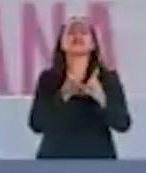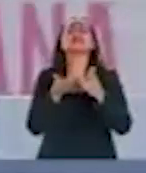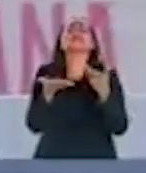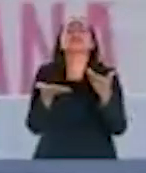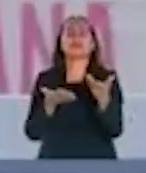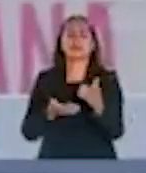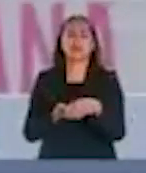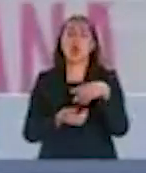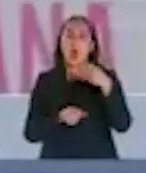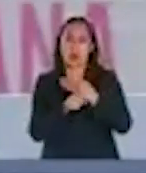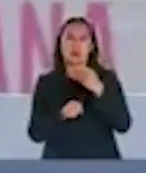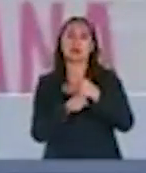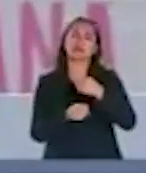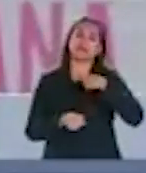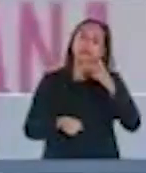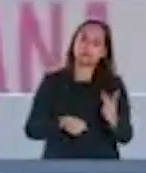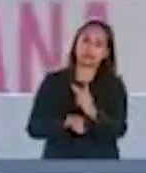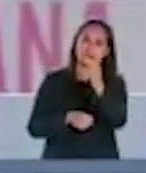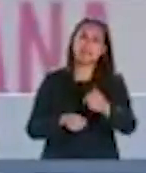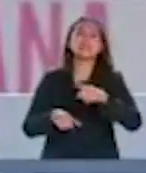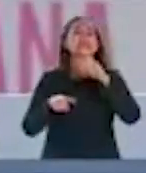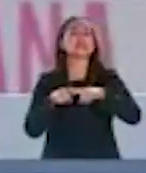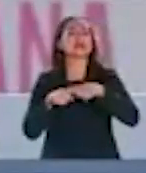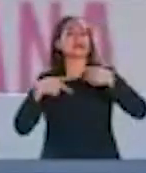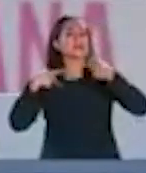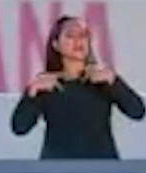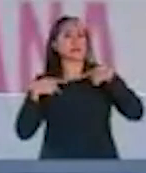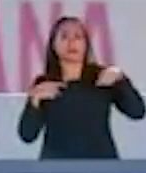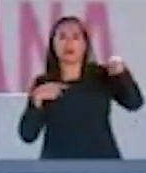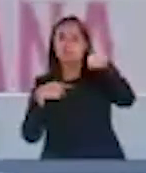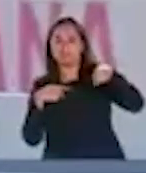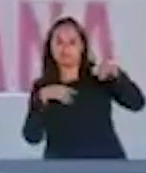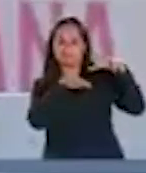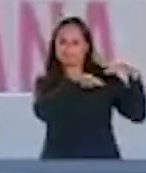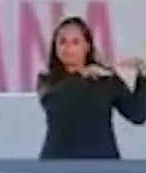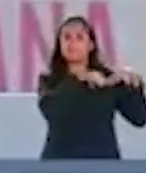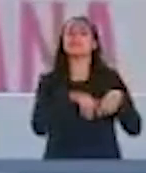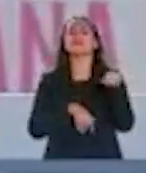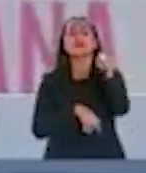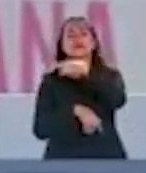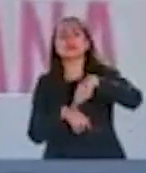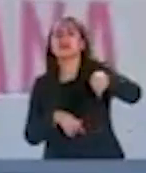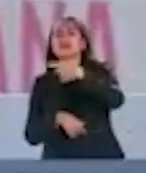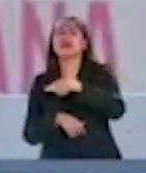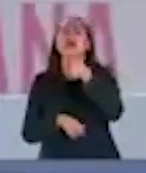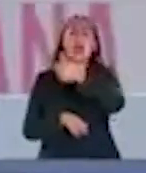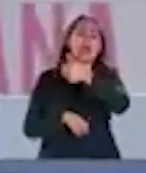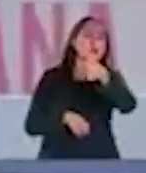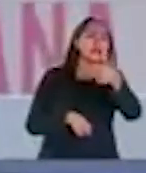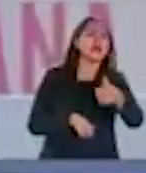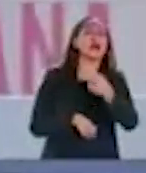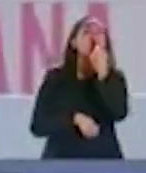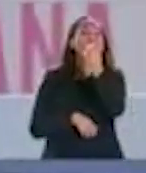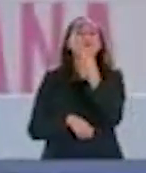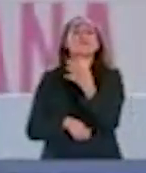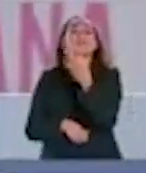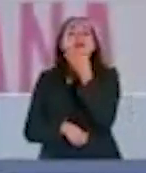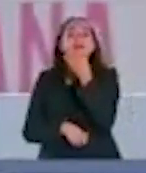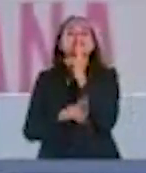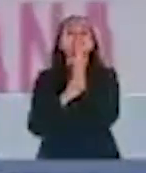una pregunta de nuestro público participativo ustedes tendrán hasta un minuto para responder